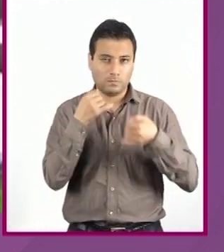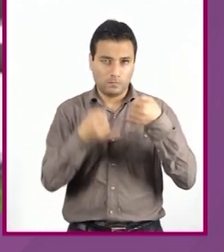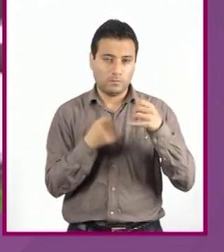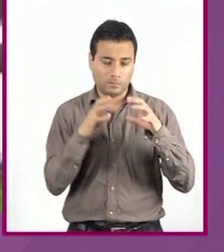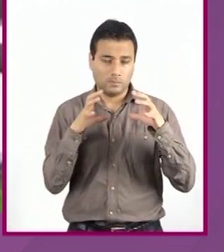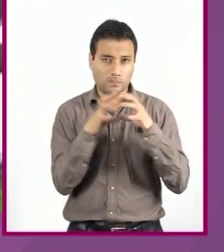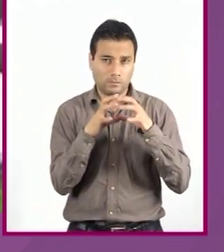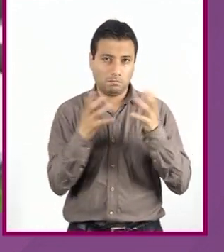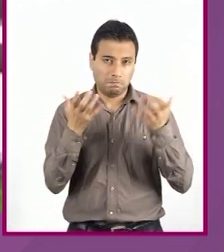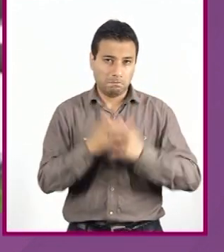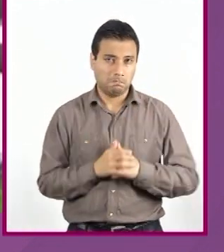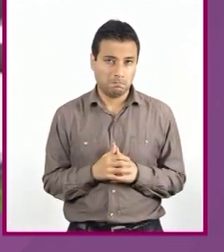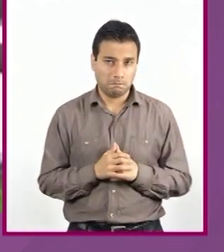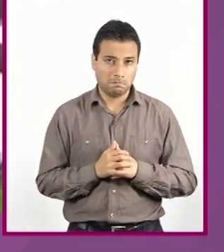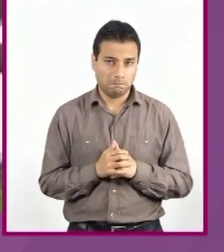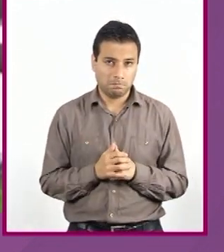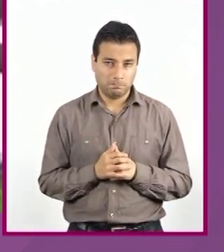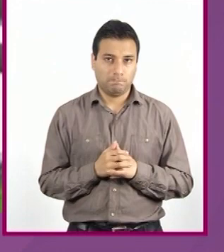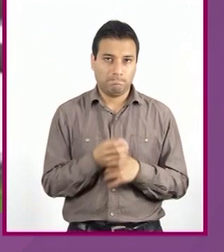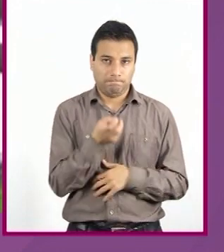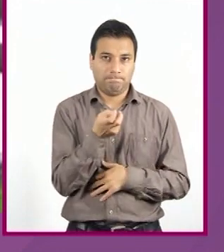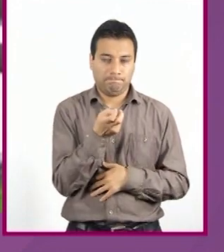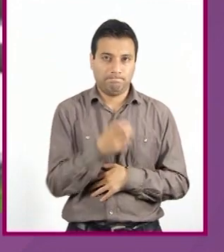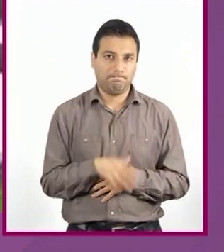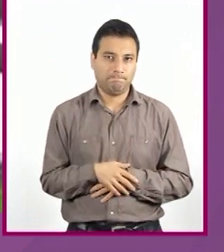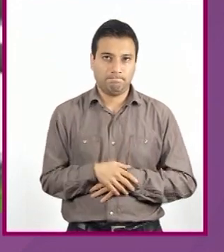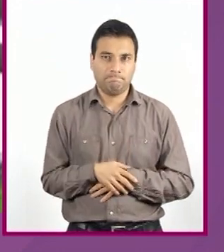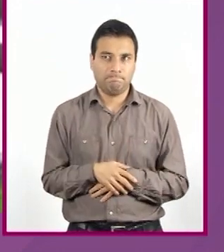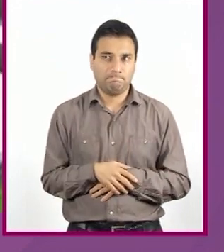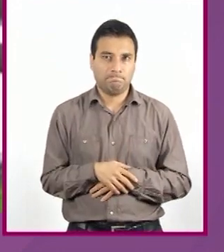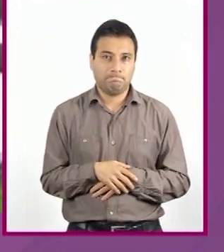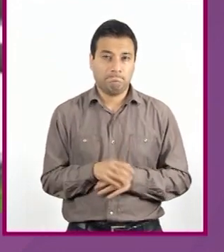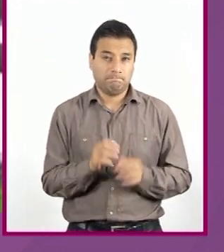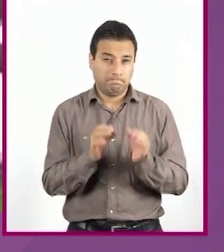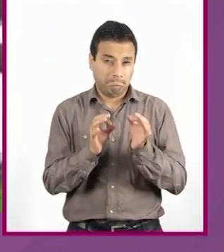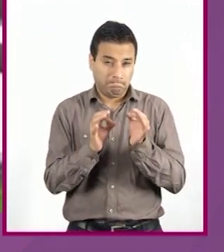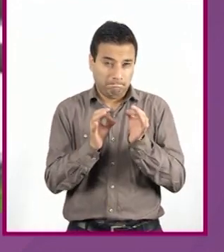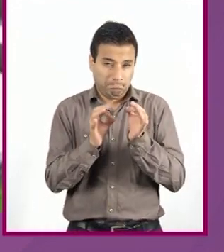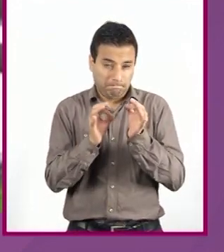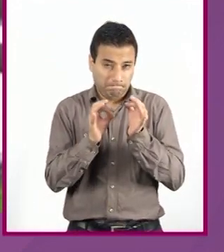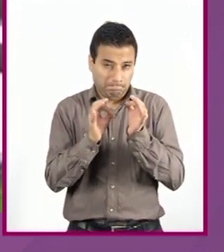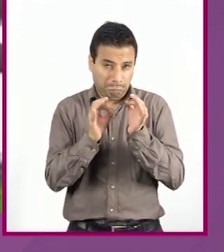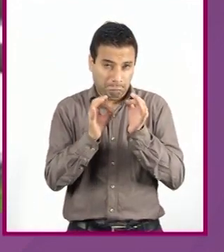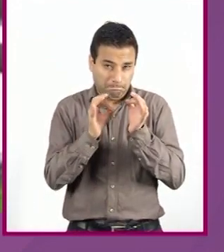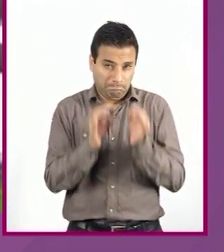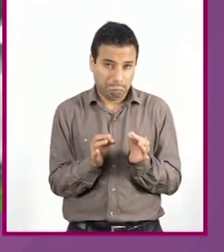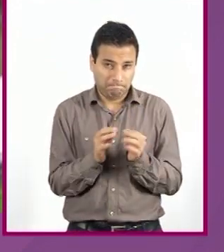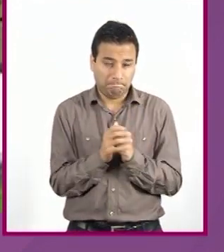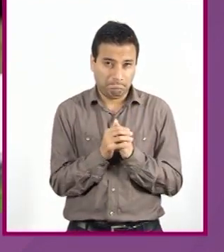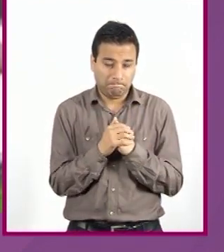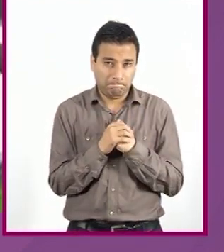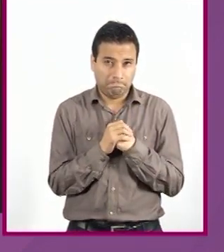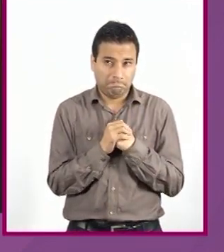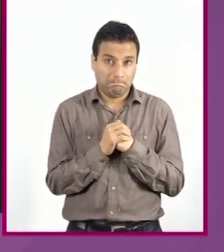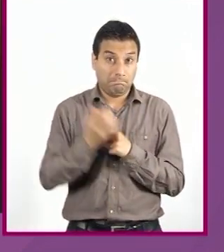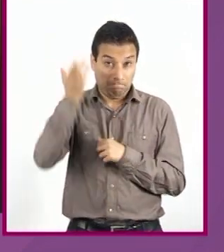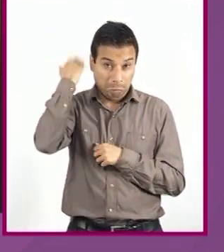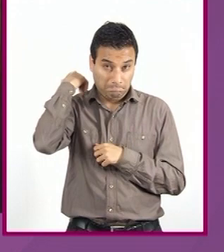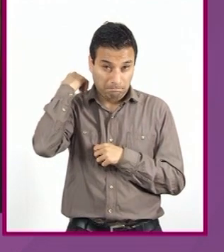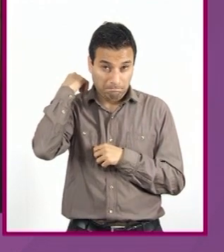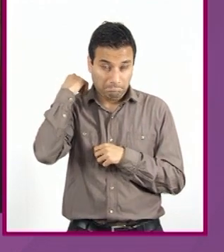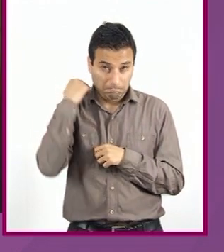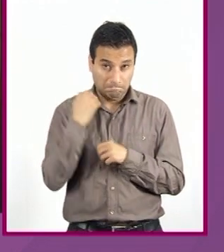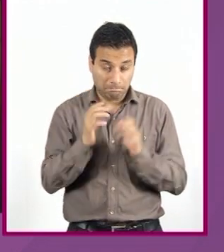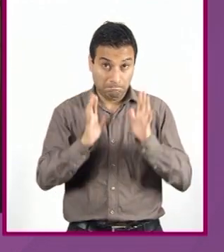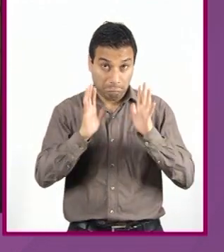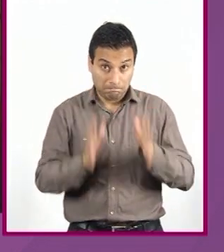¿no? Entonces, en este caso no había ningún elemento constructivo, ni había salido en las excavaciones previas. No